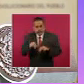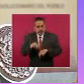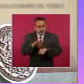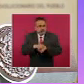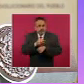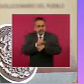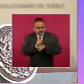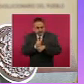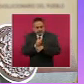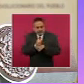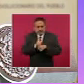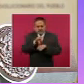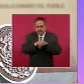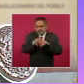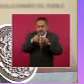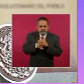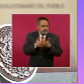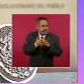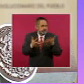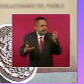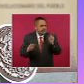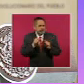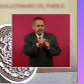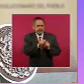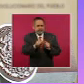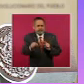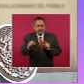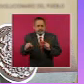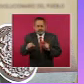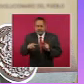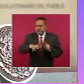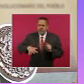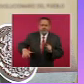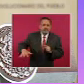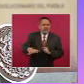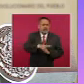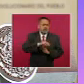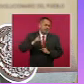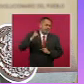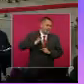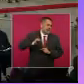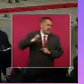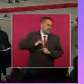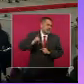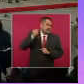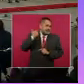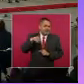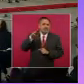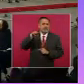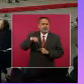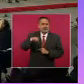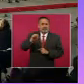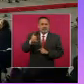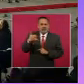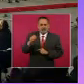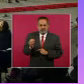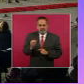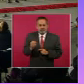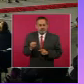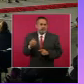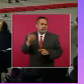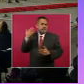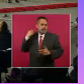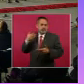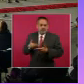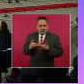nuestro país alrededor de la gran civilización maya del pasado y el presente. En el